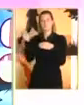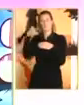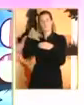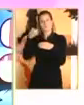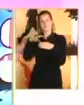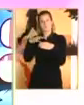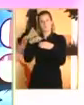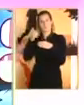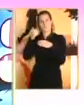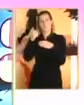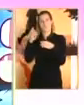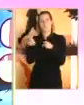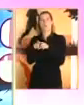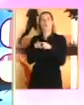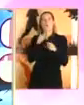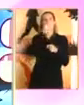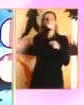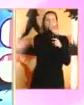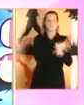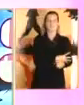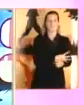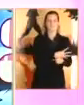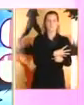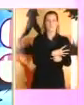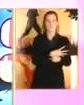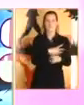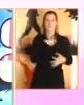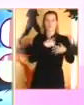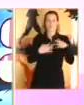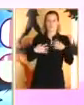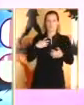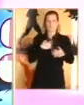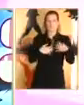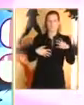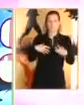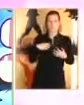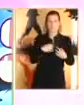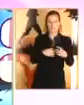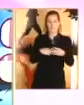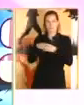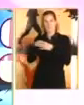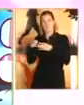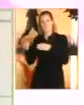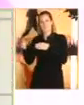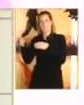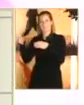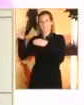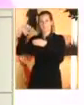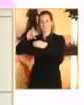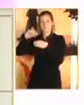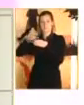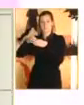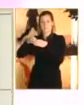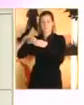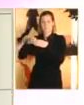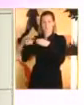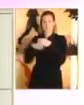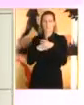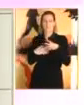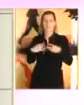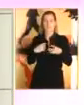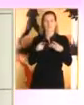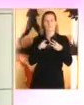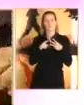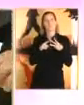el esquema con la parte de incertidumbre, de inestabilidad, ¿no? Uh-huh. Tenemos así. La parte del espino blanco para las palpitaciones,